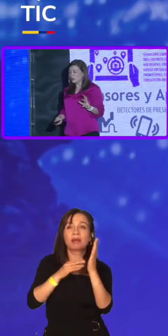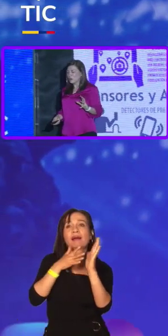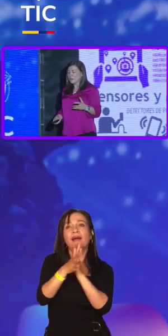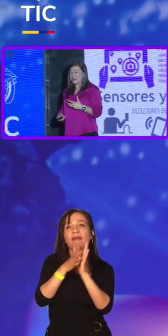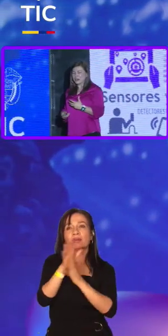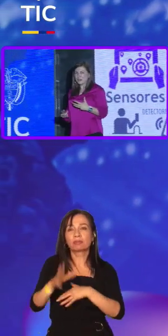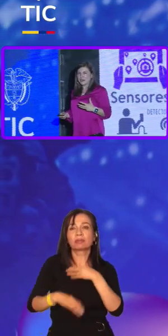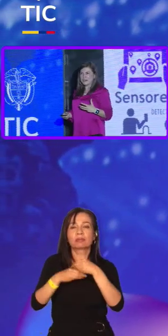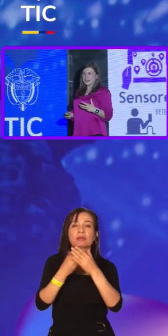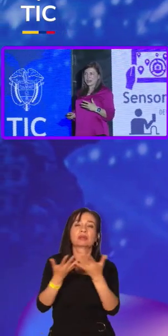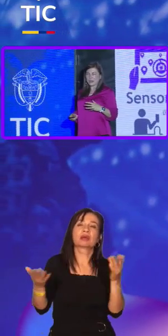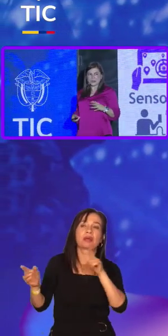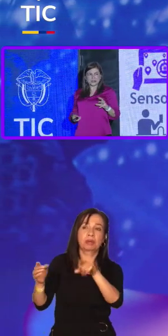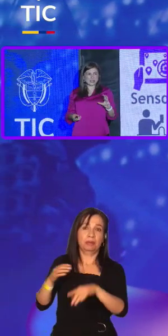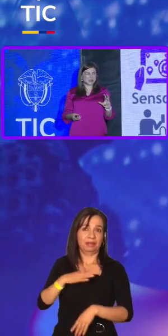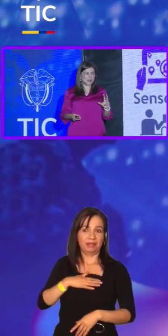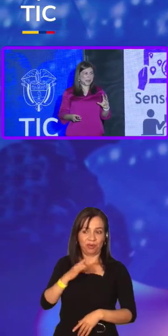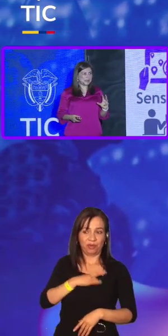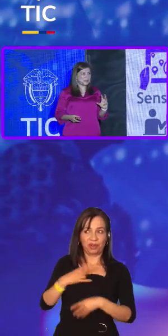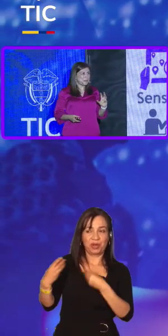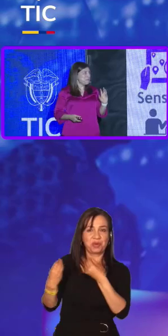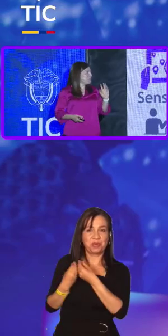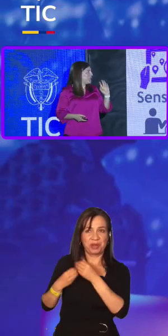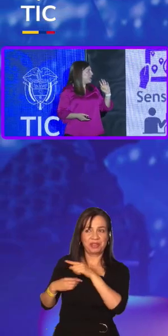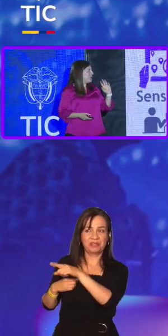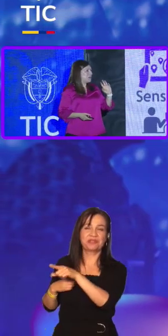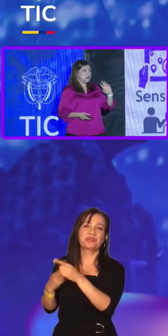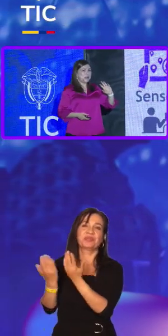hecho un compañero de mi universidad con sus